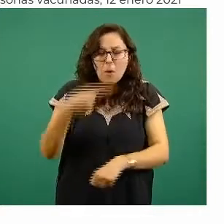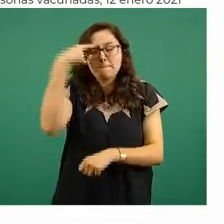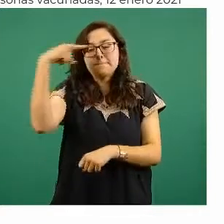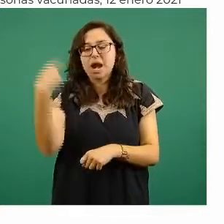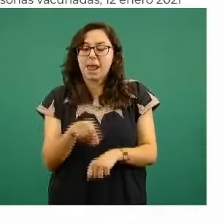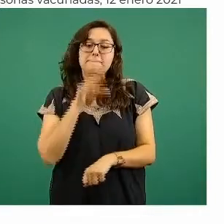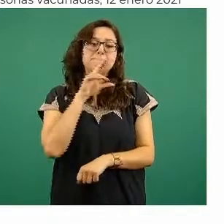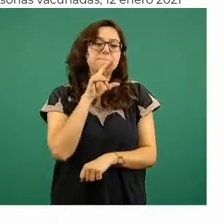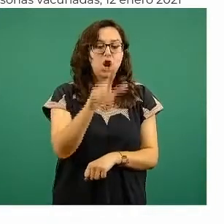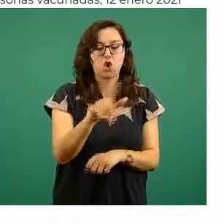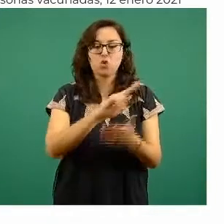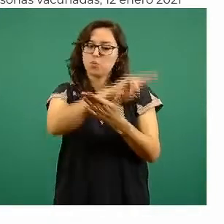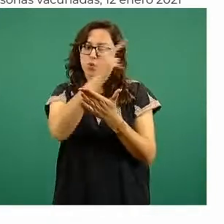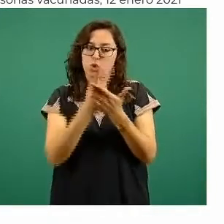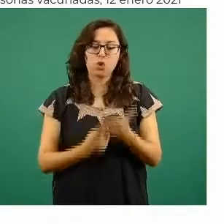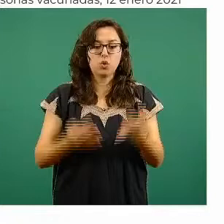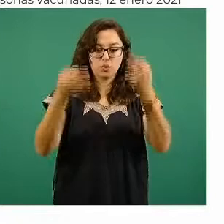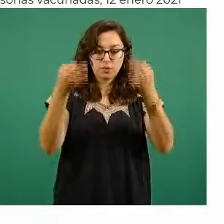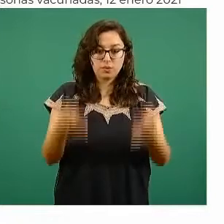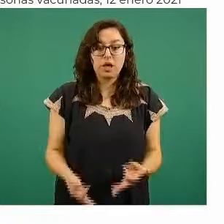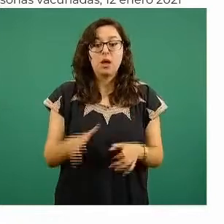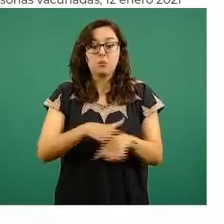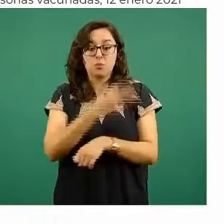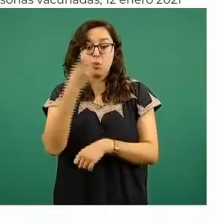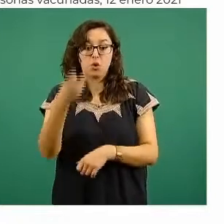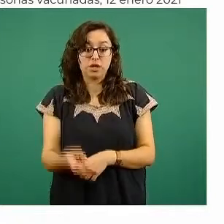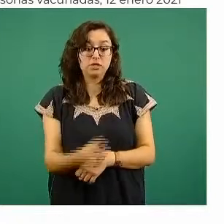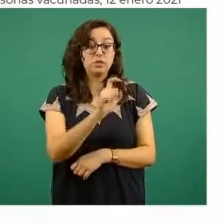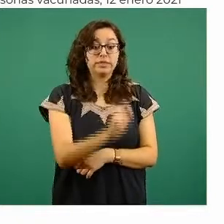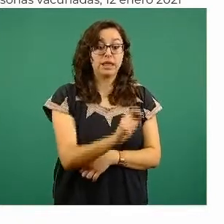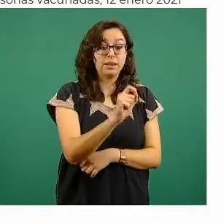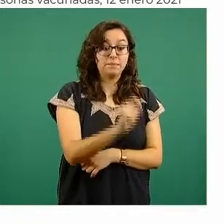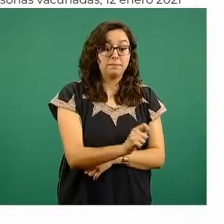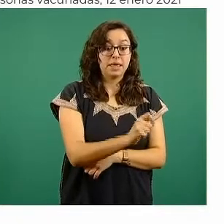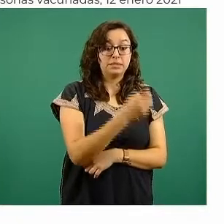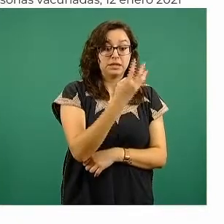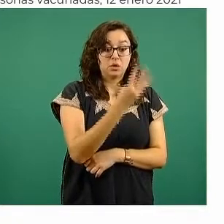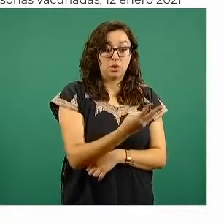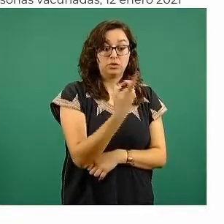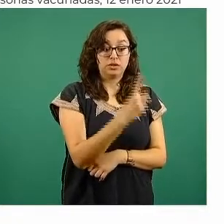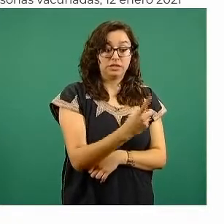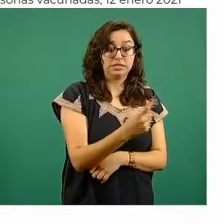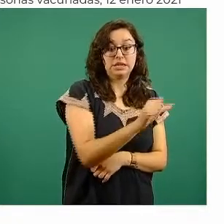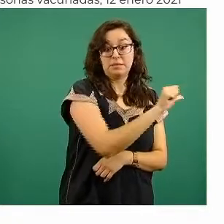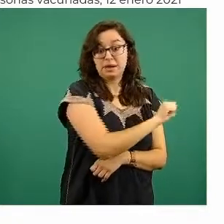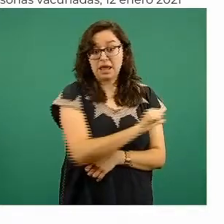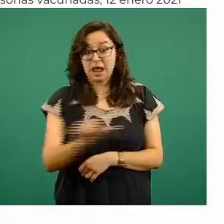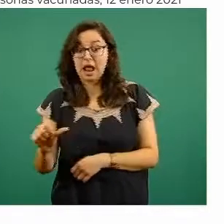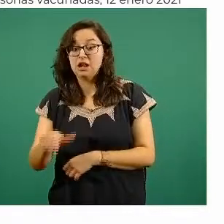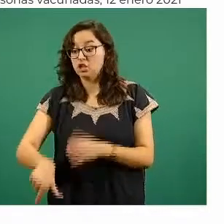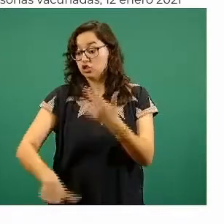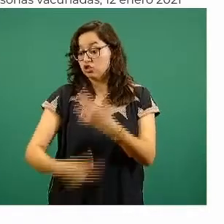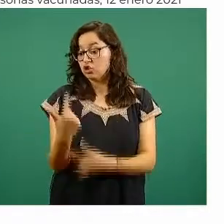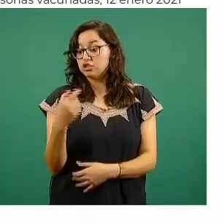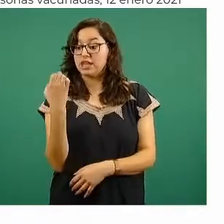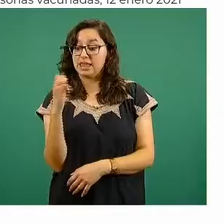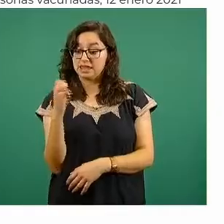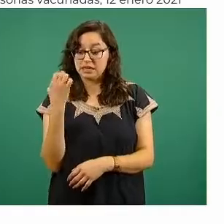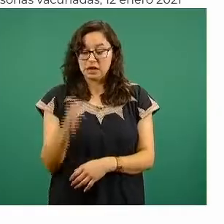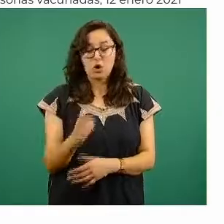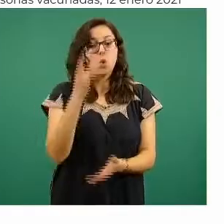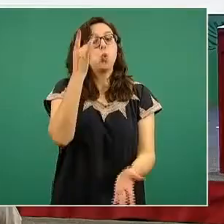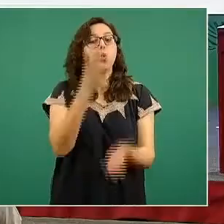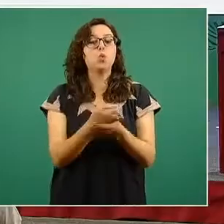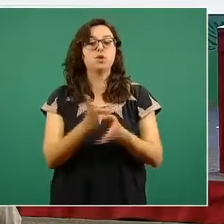de vacunación. Aquí, todo este periodo, se vacunó en estaciones en campos militares y a partir de